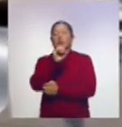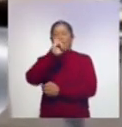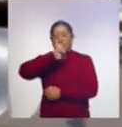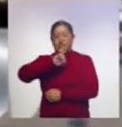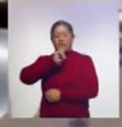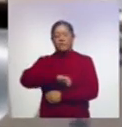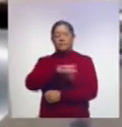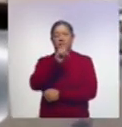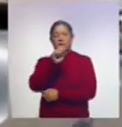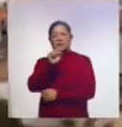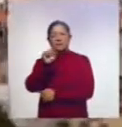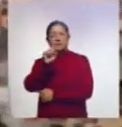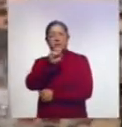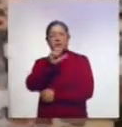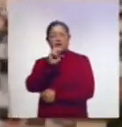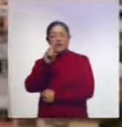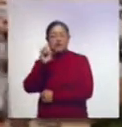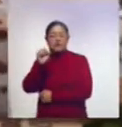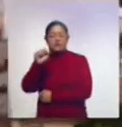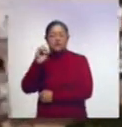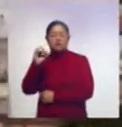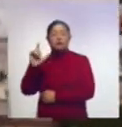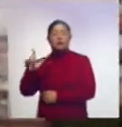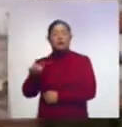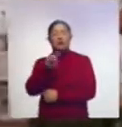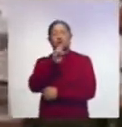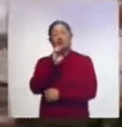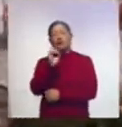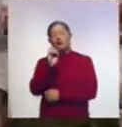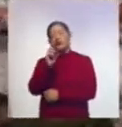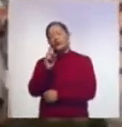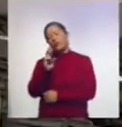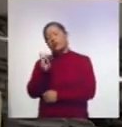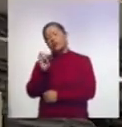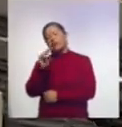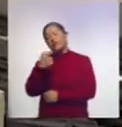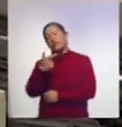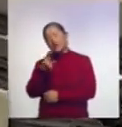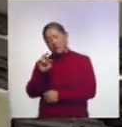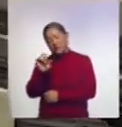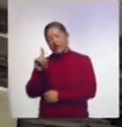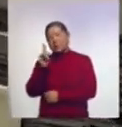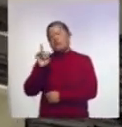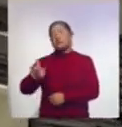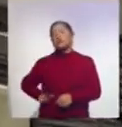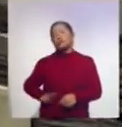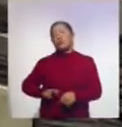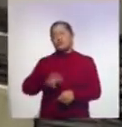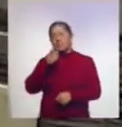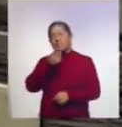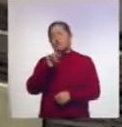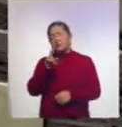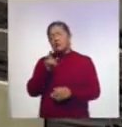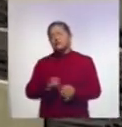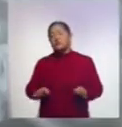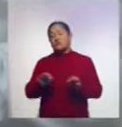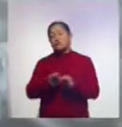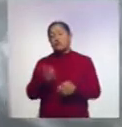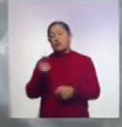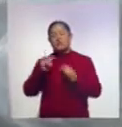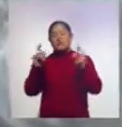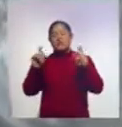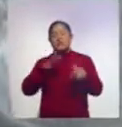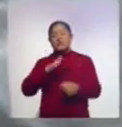el gobernador Mena puntualizó las ventajas competitivas de Tlaxcala que le han permitido generar empleos formales y ubicarse en el primer